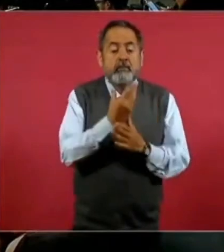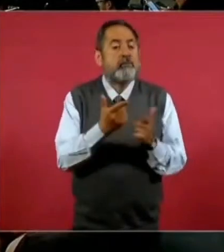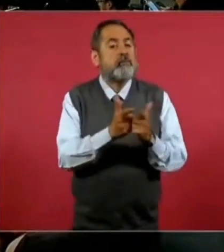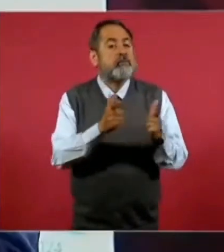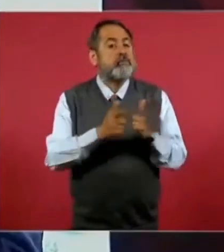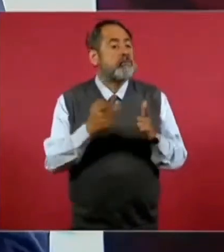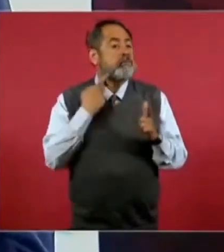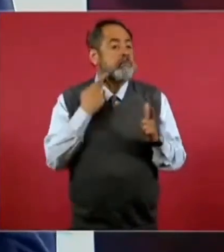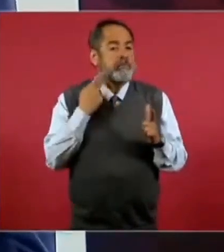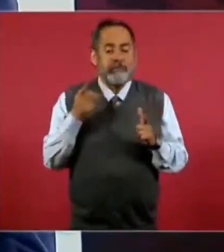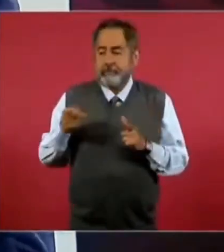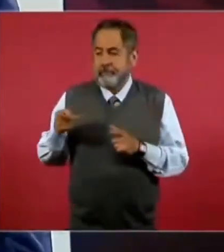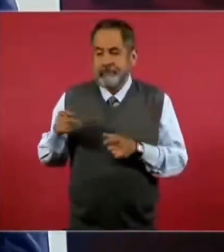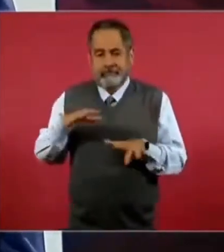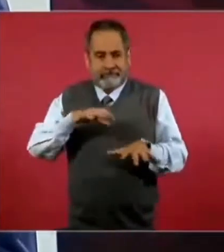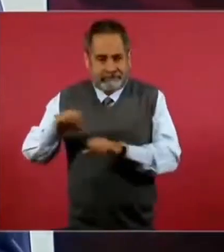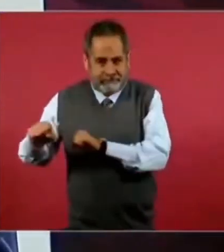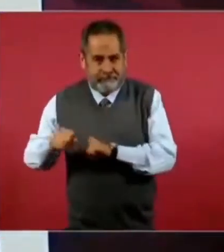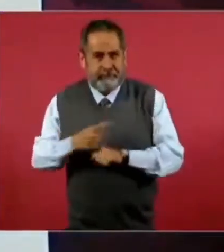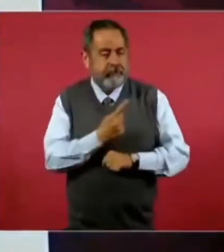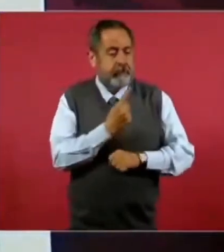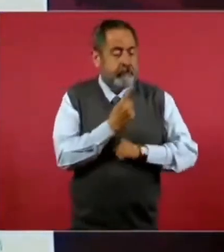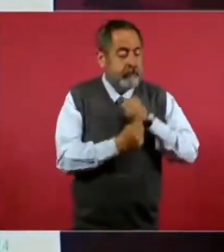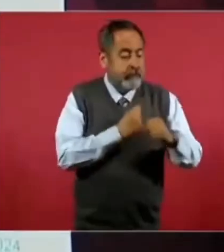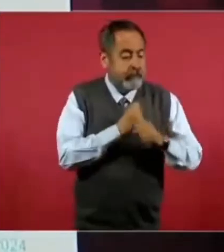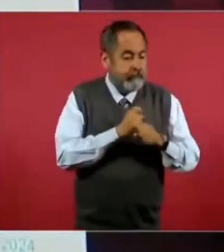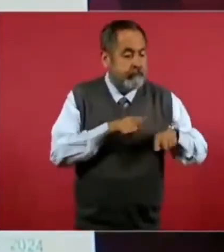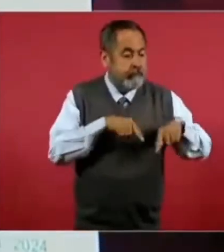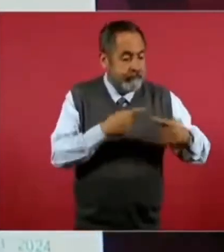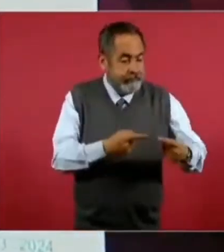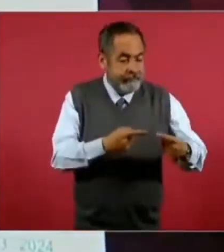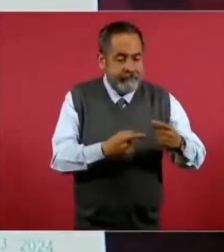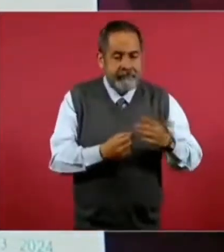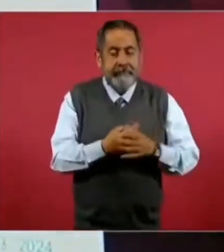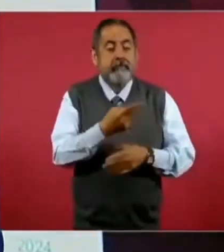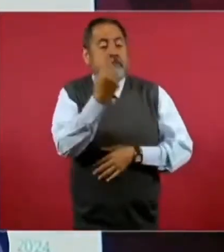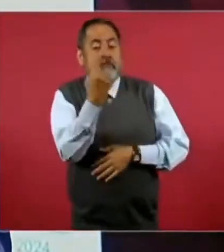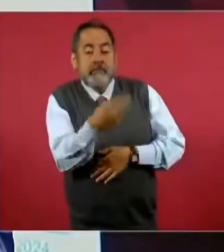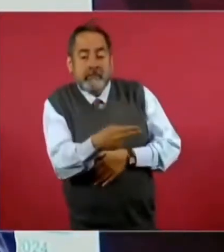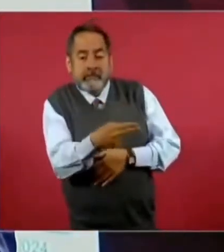un año después, que no voy a mencionar,